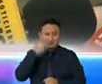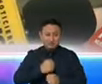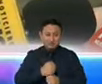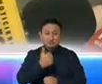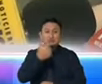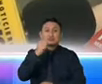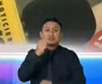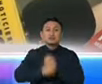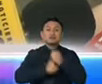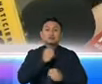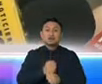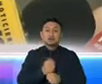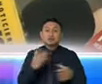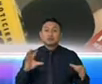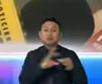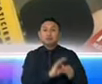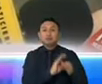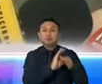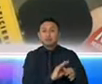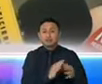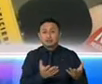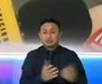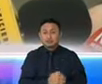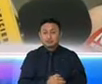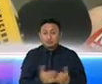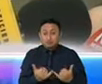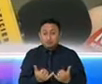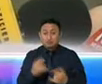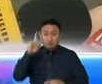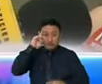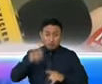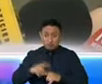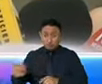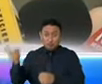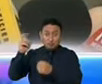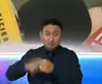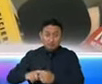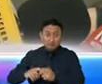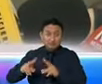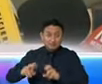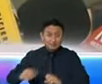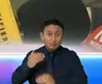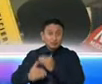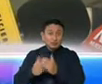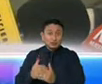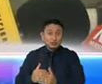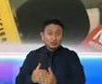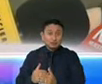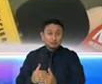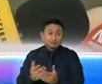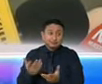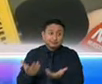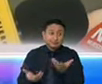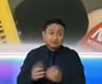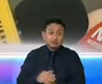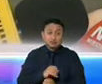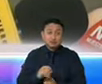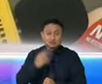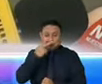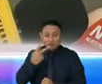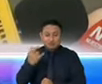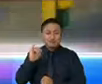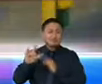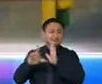años con él y que seguramente no van a estar de acuerdo con vincularlo a un proceso que tiene visos de